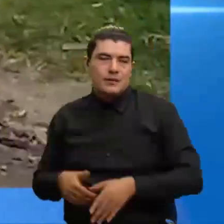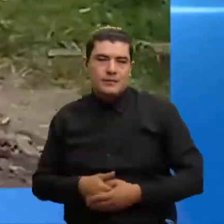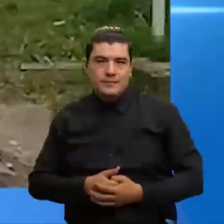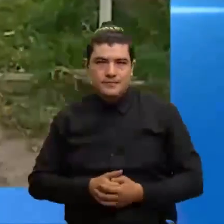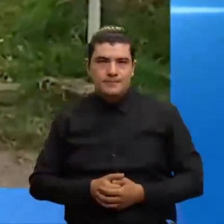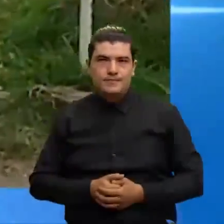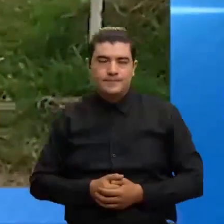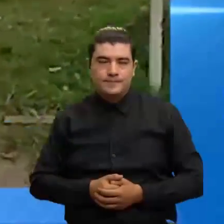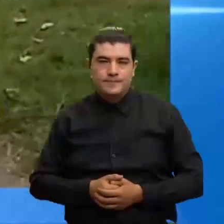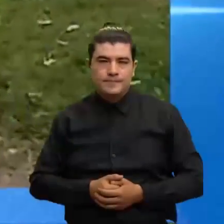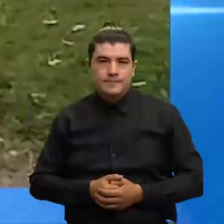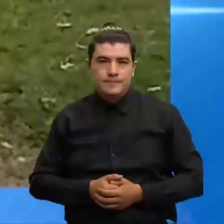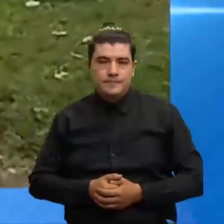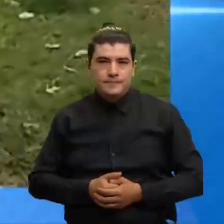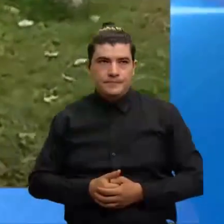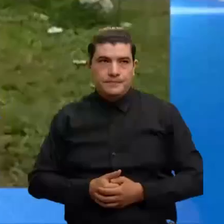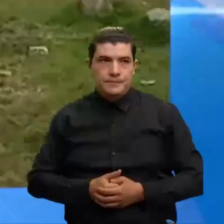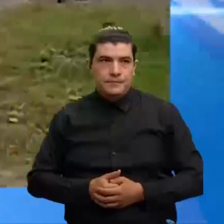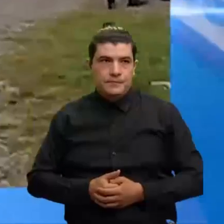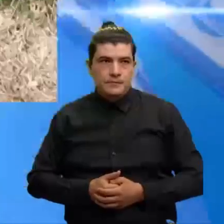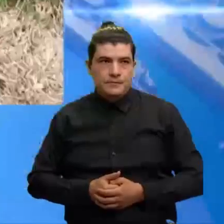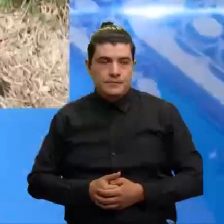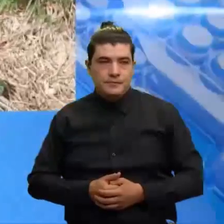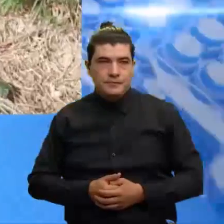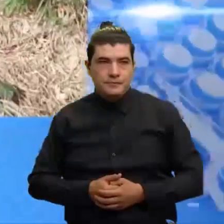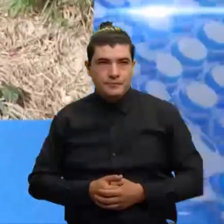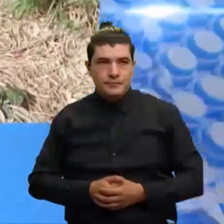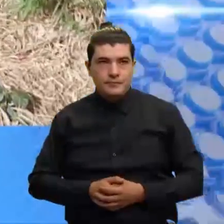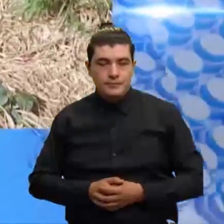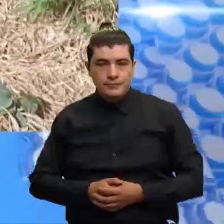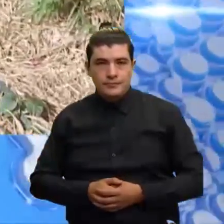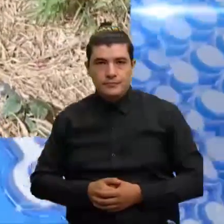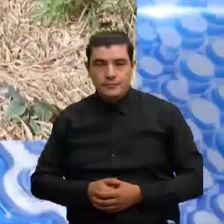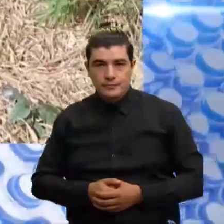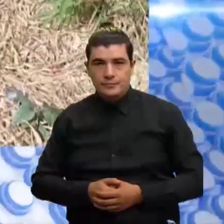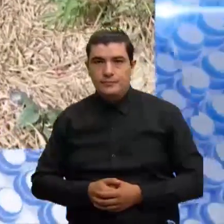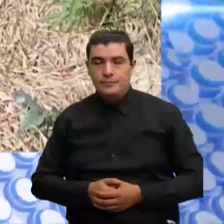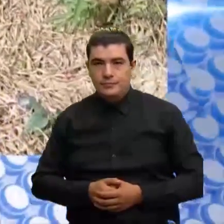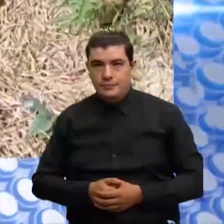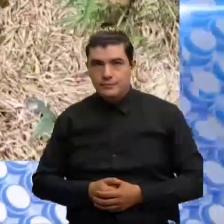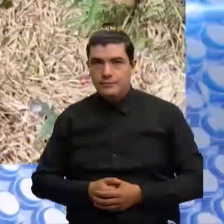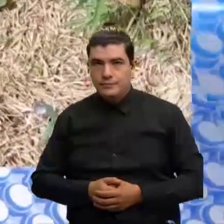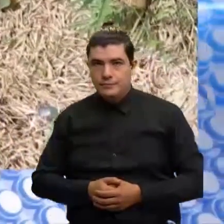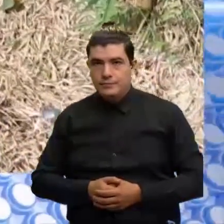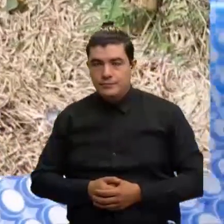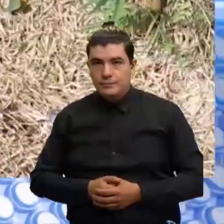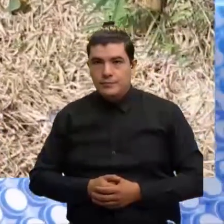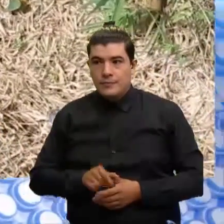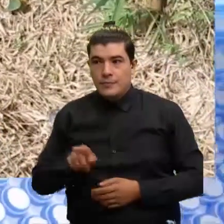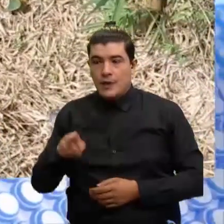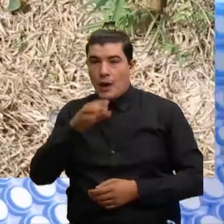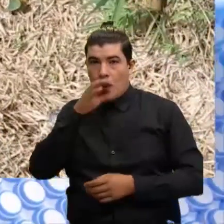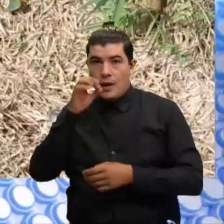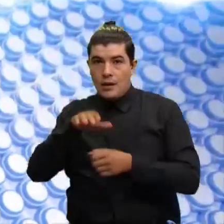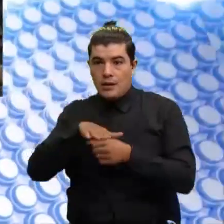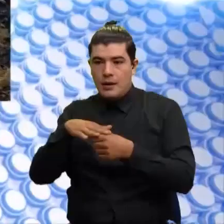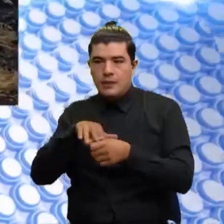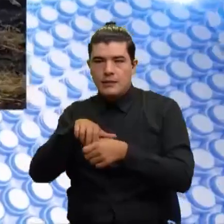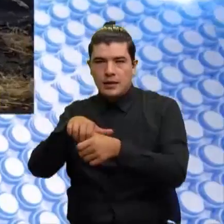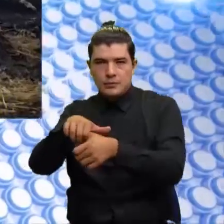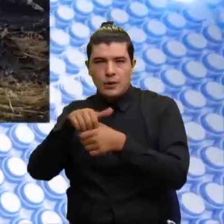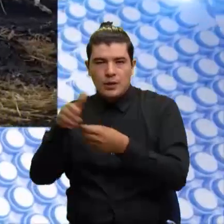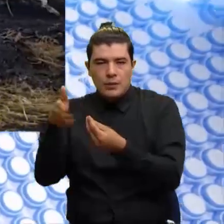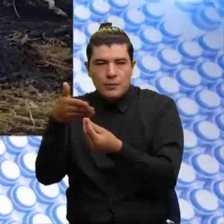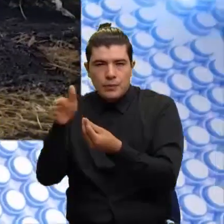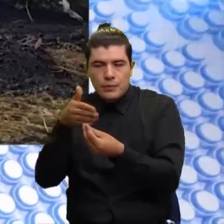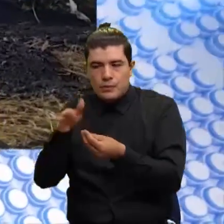Como resultado de este accidente, se produce el fallecimiento de una mujer de 33 años de edad, luego de ser arrollada por este